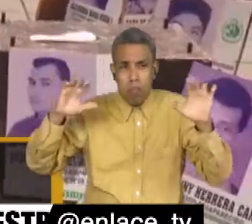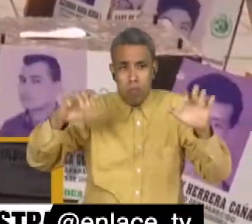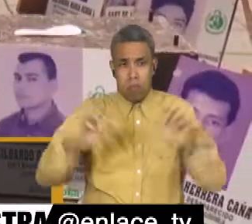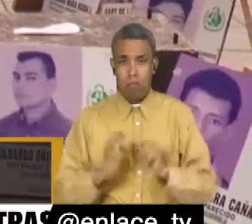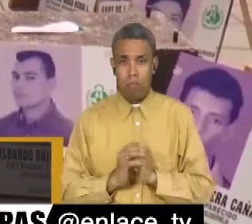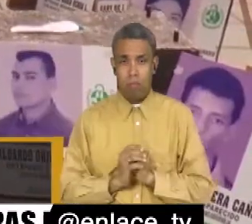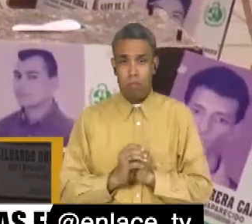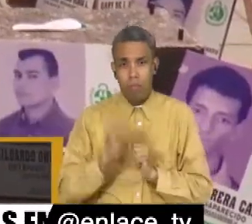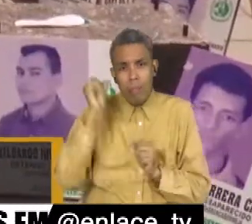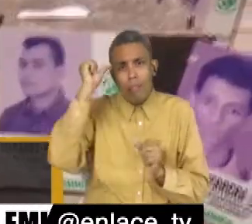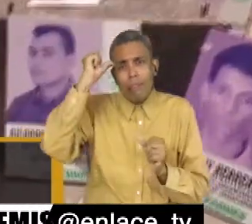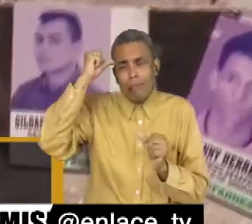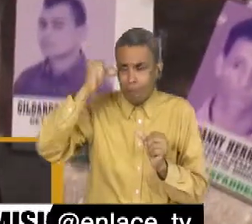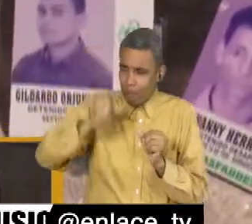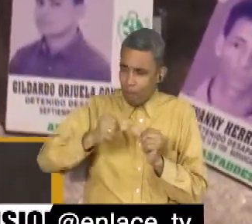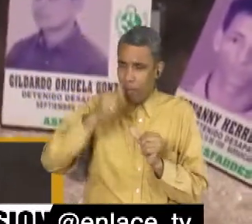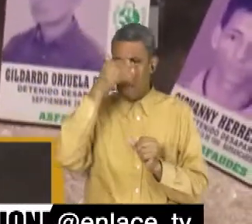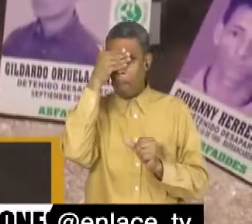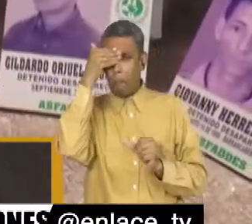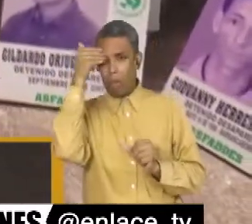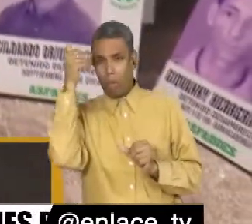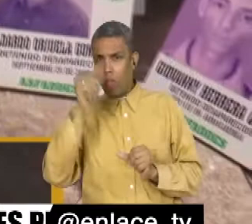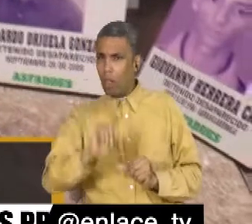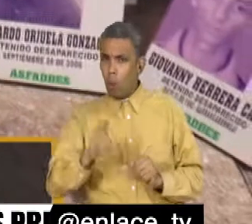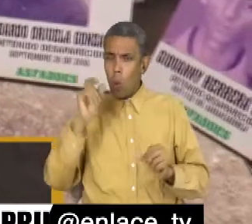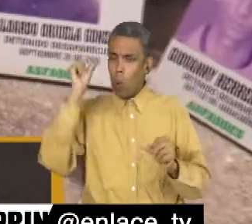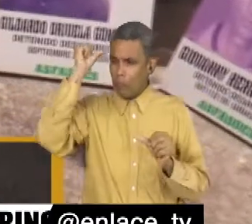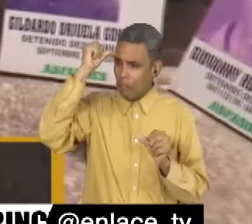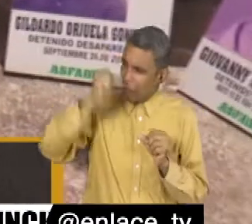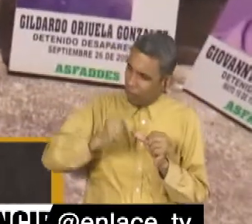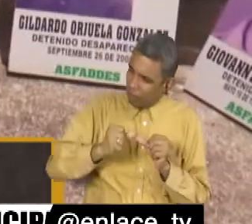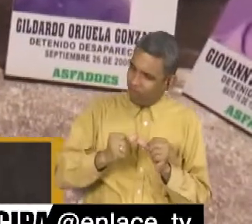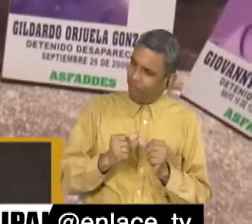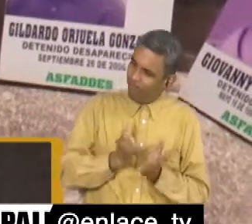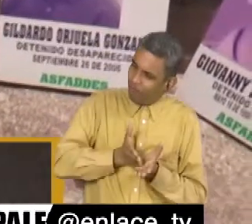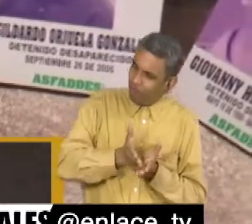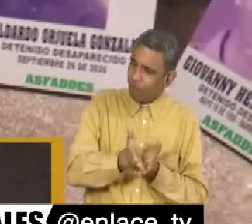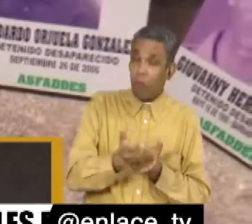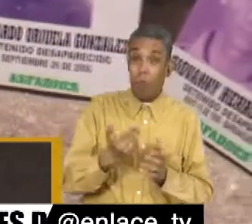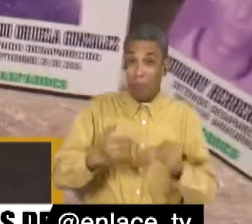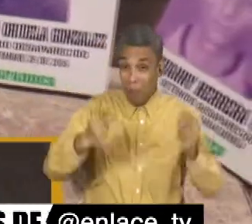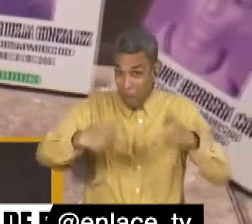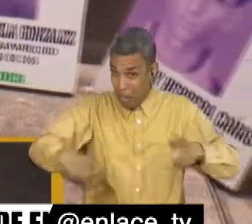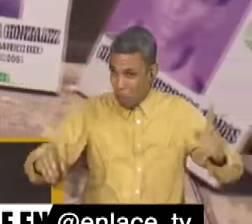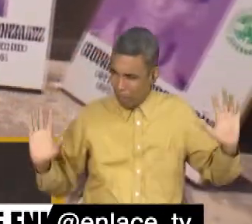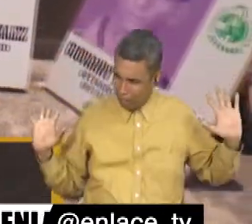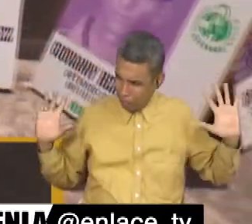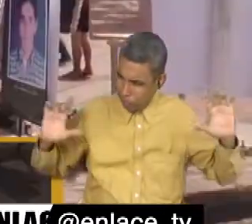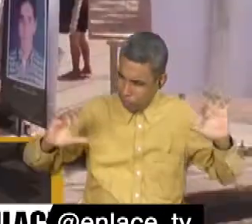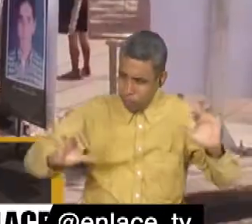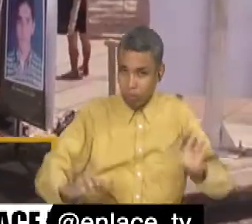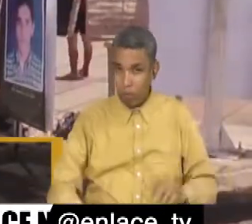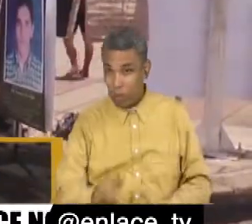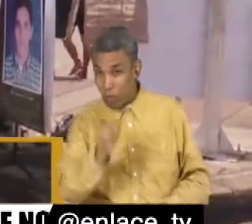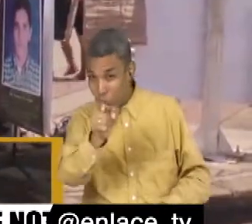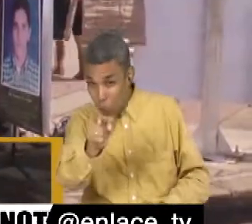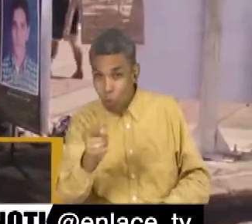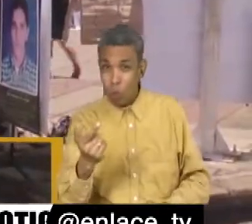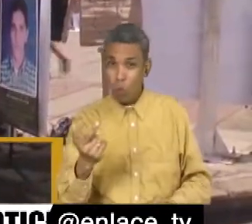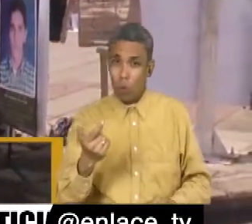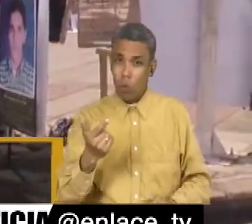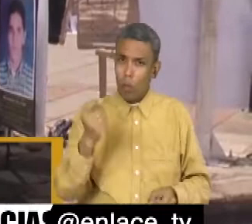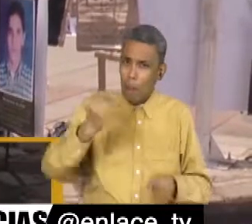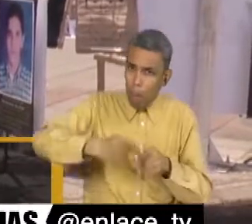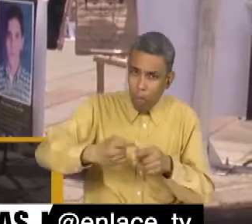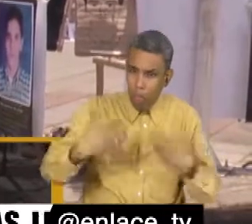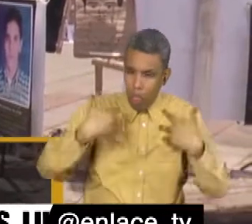perder la memoria y segundo, que se congreguen todas las víctimas en este sitio emblemático. En la